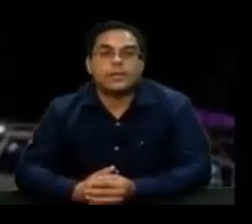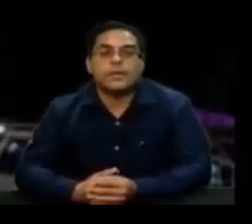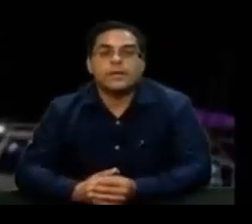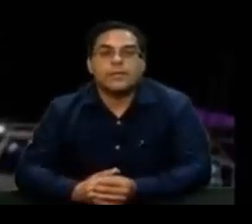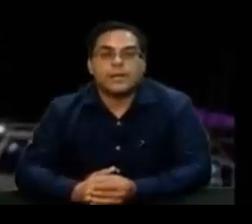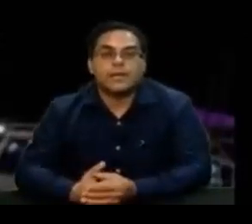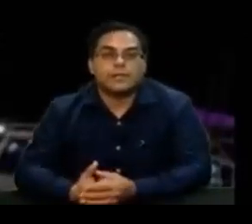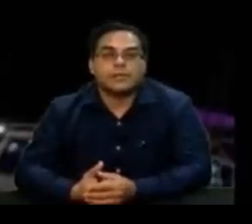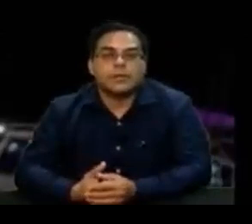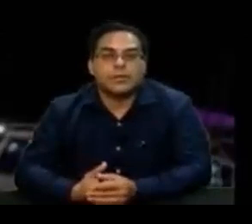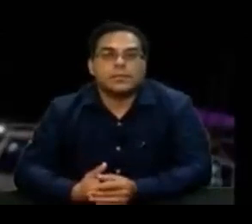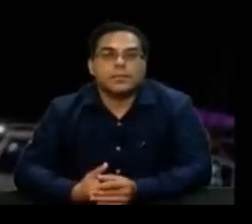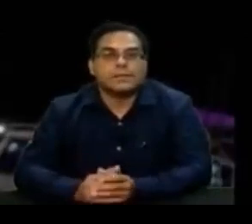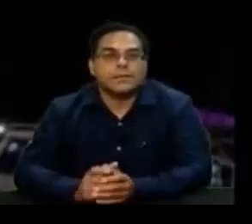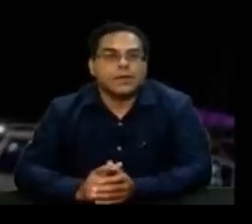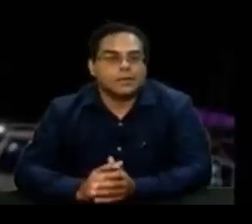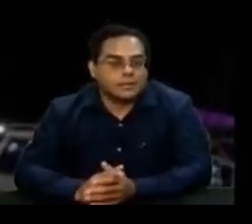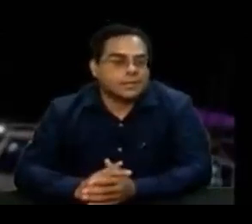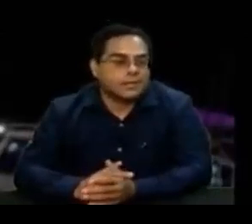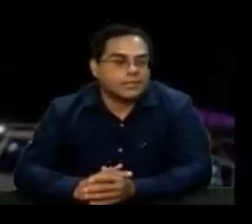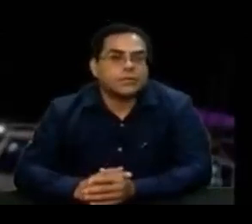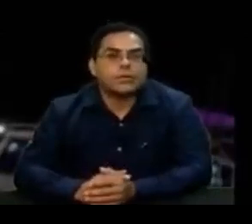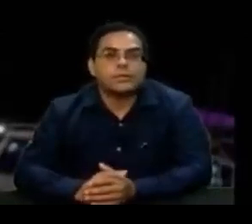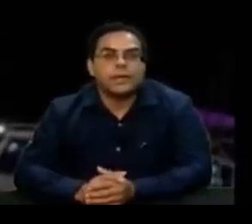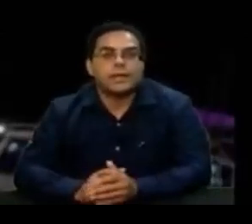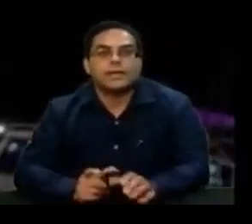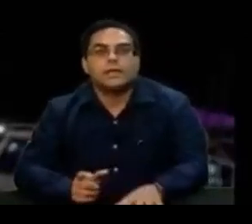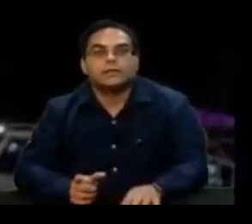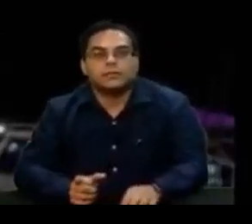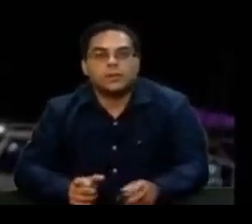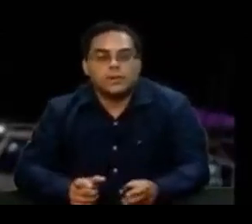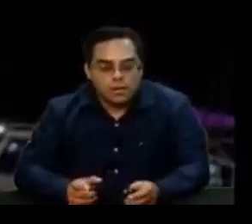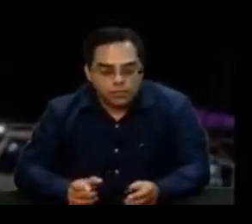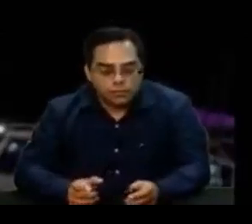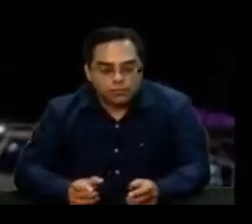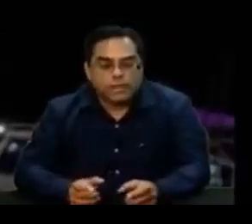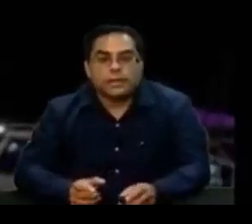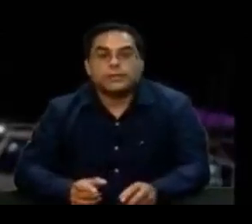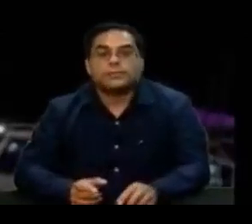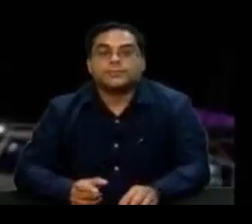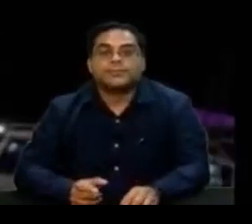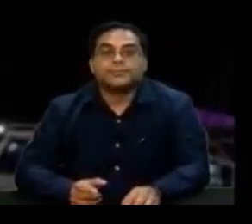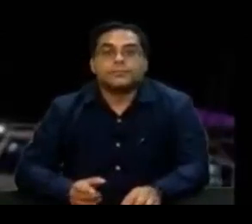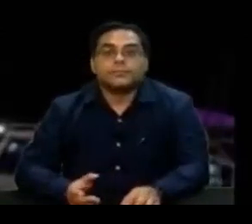pared medial y el piso de la órbita, pasando a través de la fisura orbitaria y la sutura frontomalar.